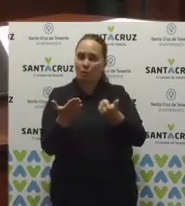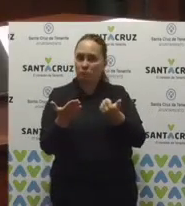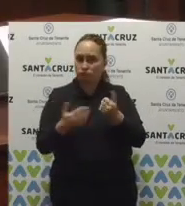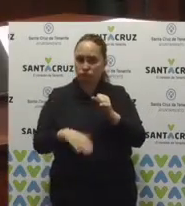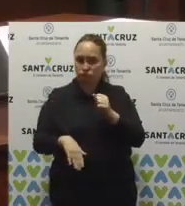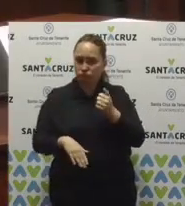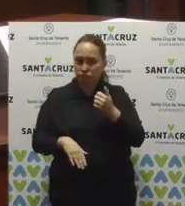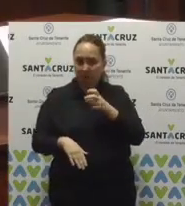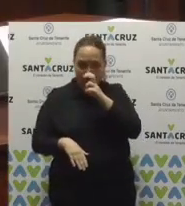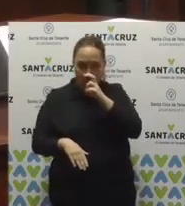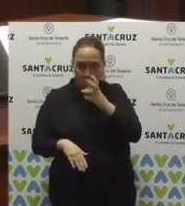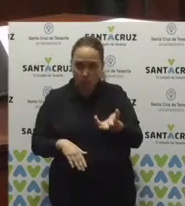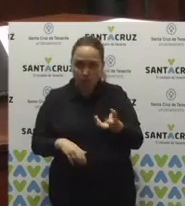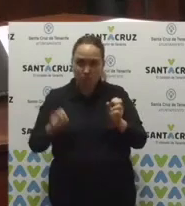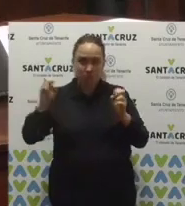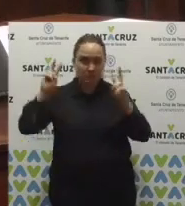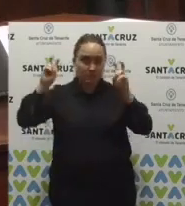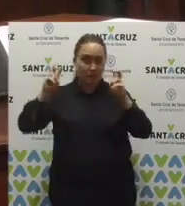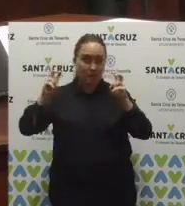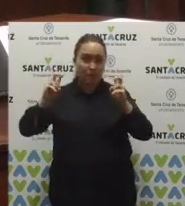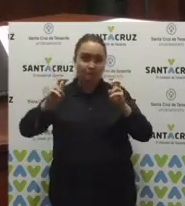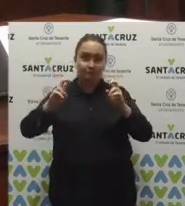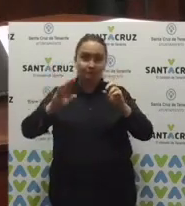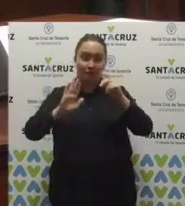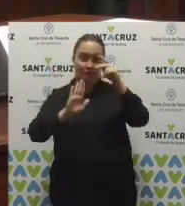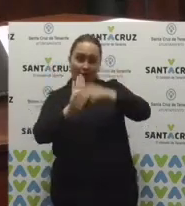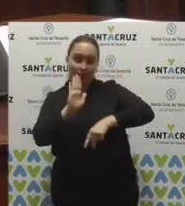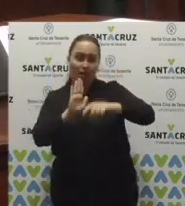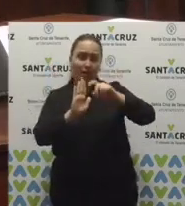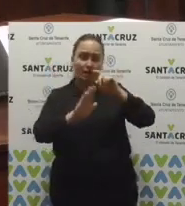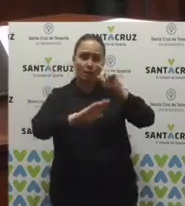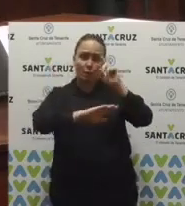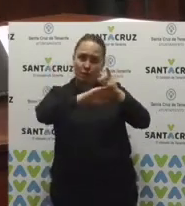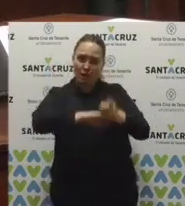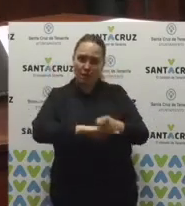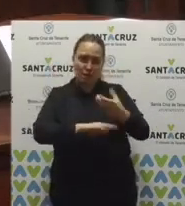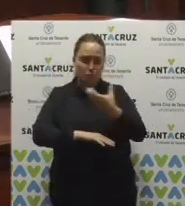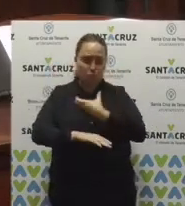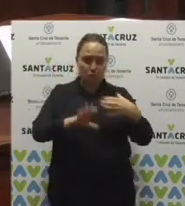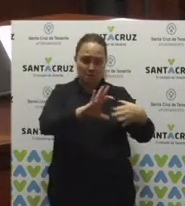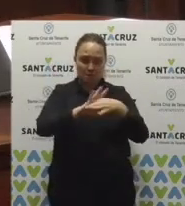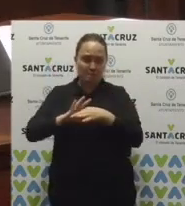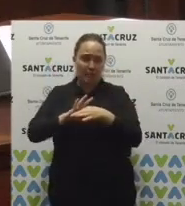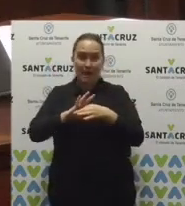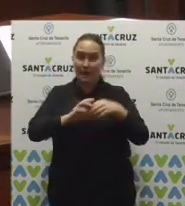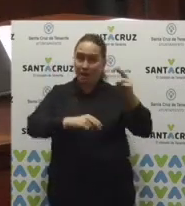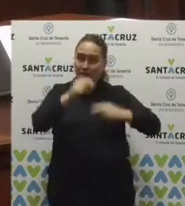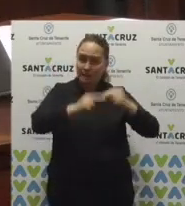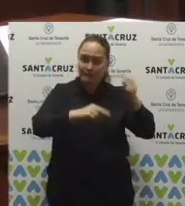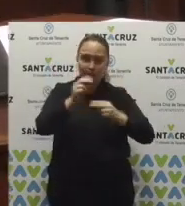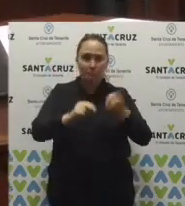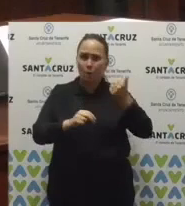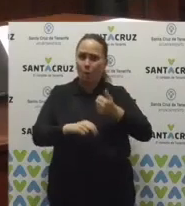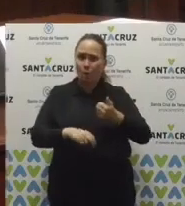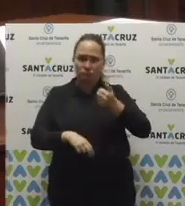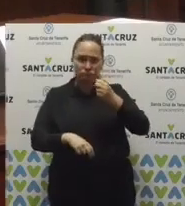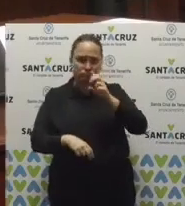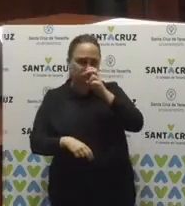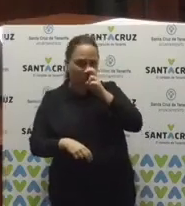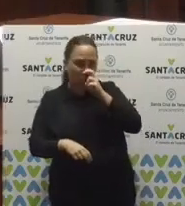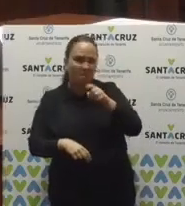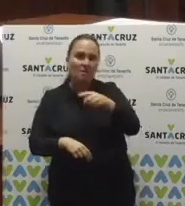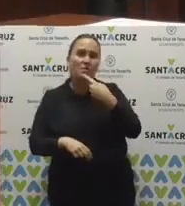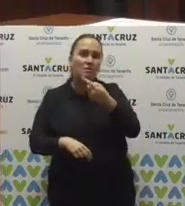y fuera de lo que es la ordenanza municipal reguladora de los regímenes de intervención en materia urbanística que es del 2017 porque usted